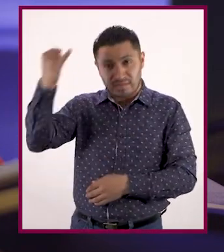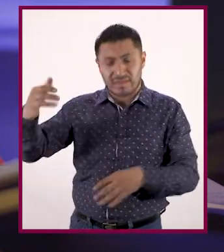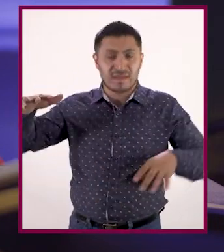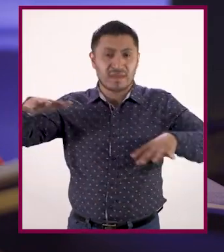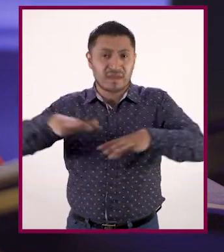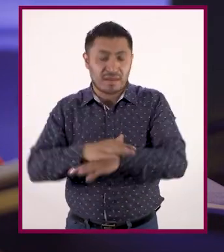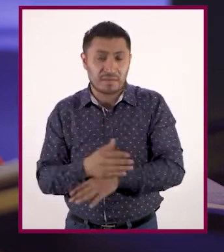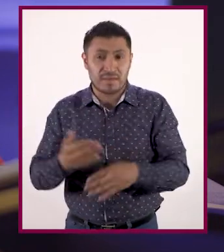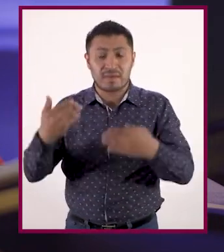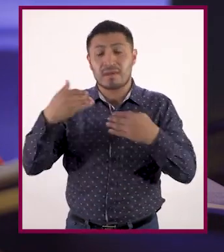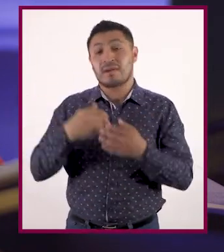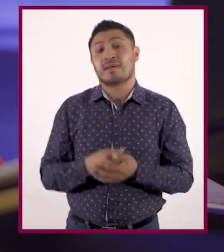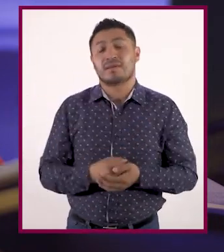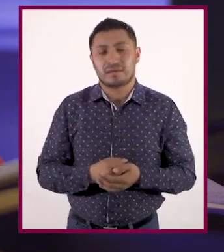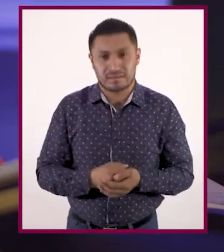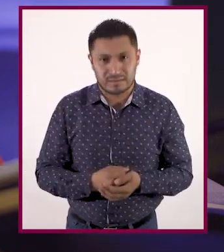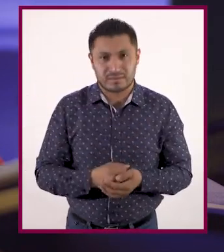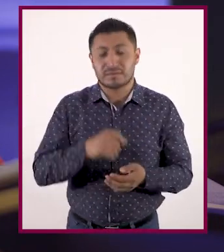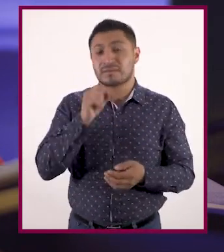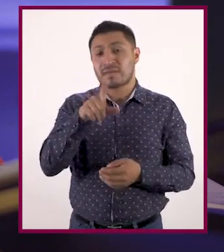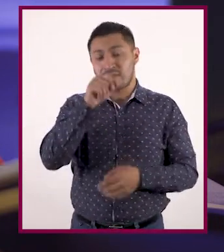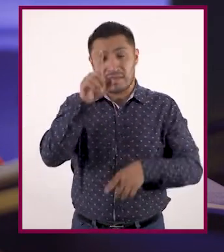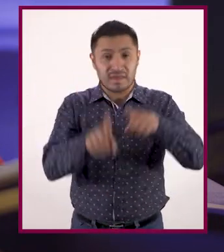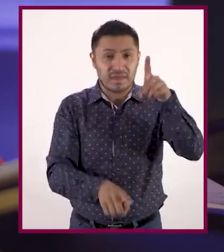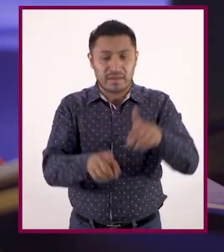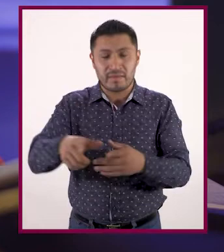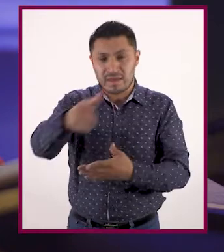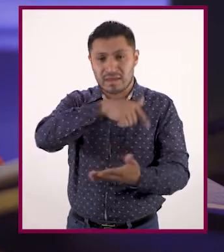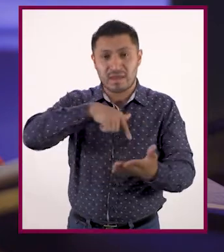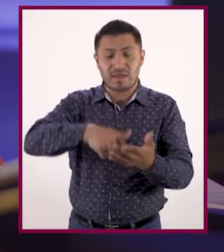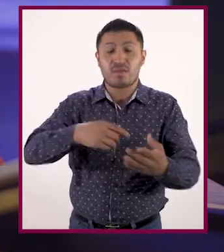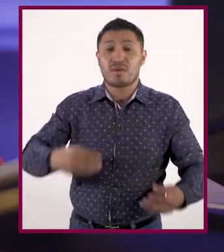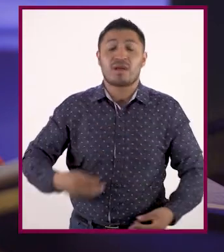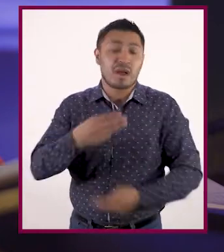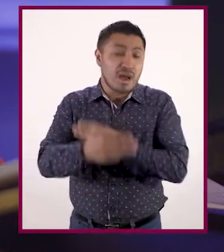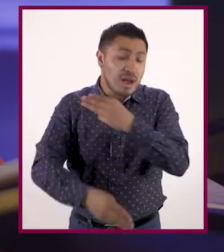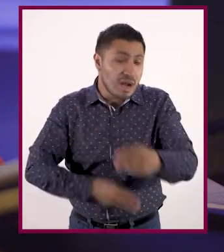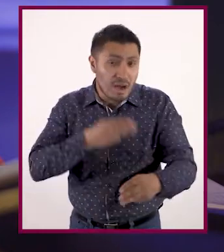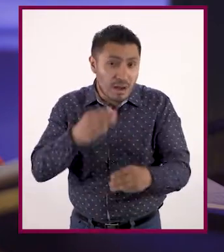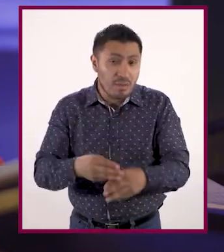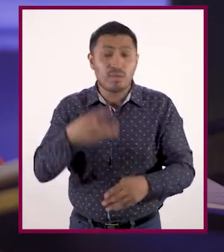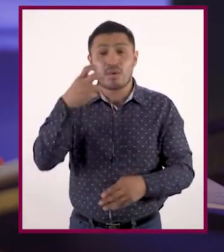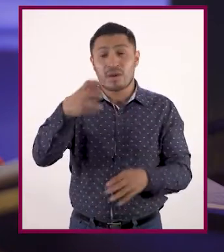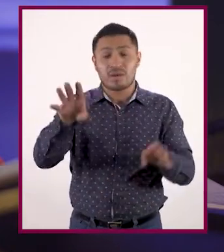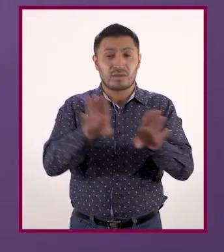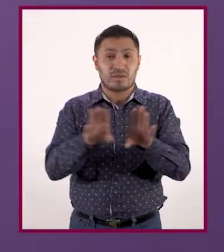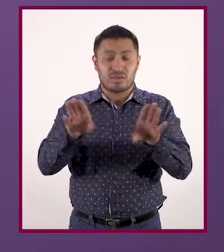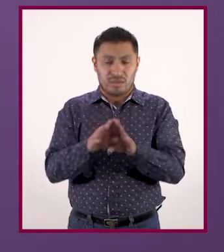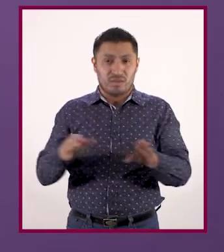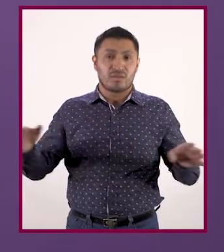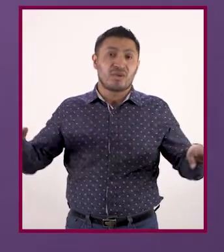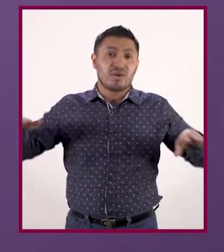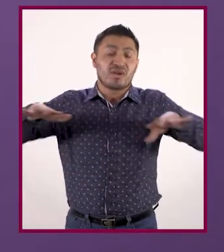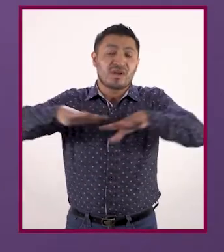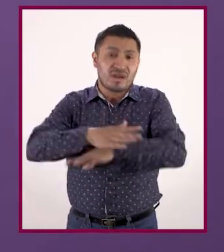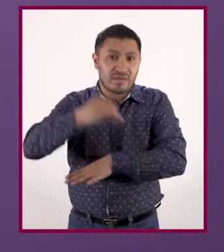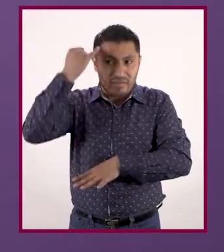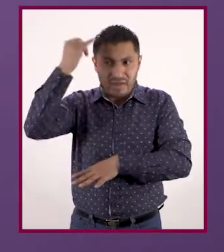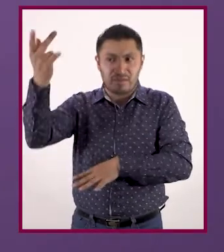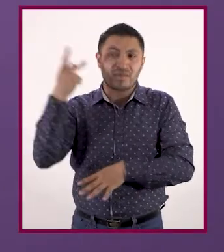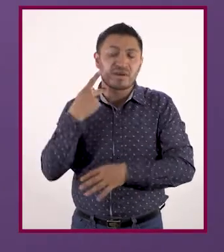respecto a los demás sino también respecto a nuestro lugar en el mundo esto amplía enormemente el espectro ideológico el gran movimiento